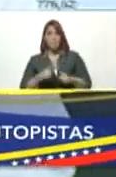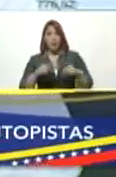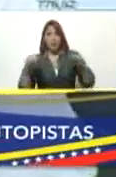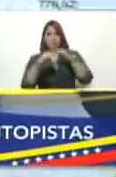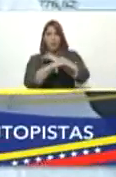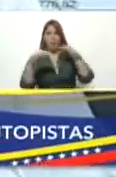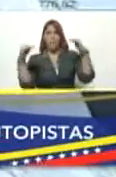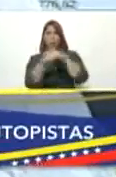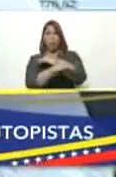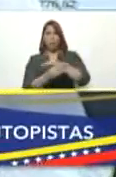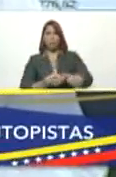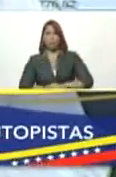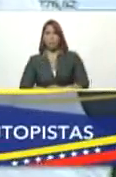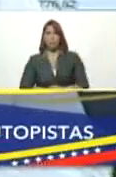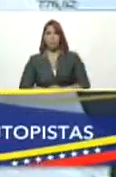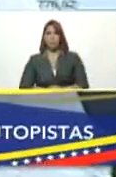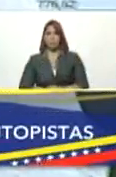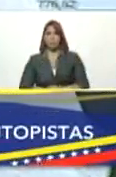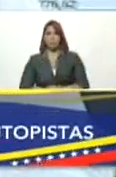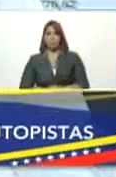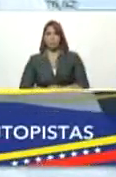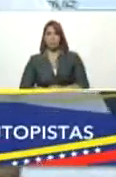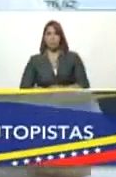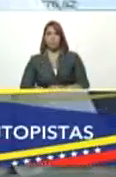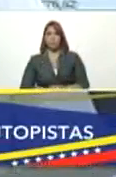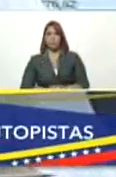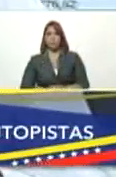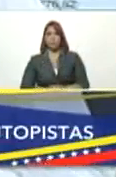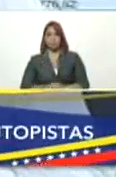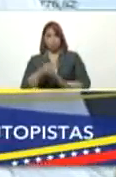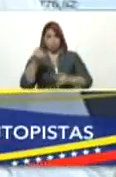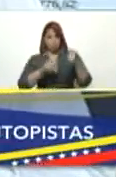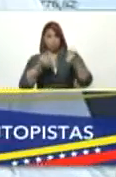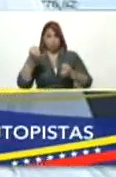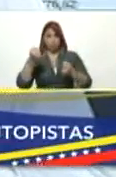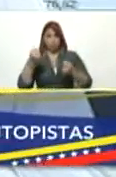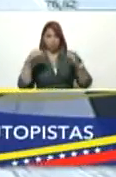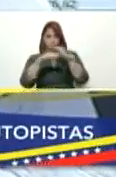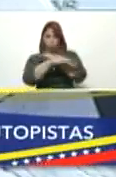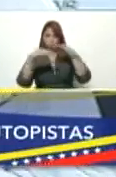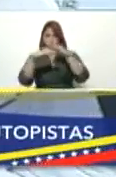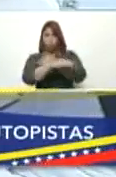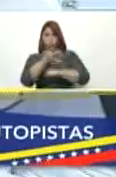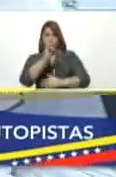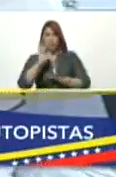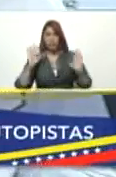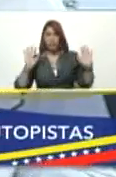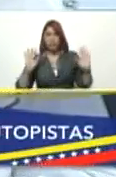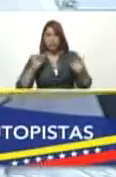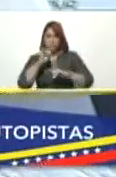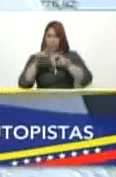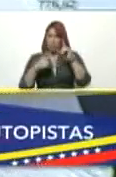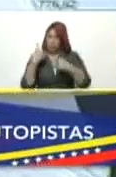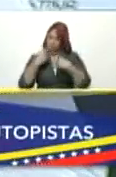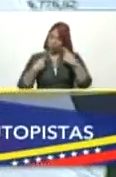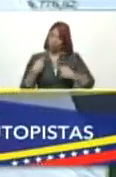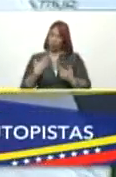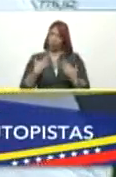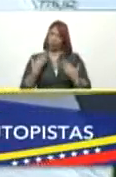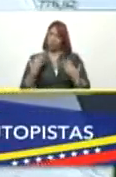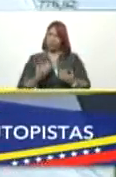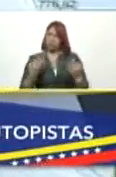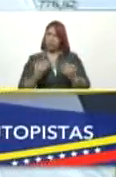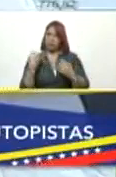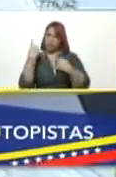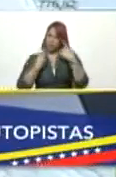cómo llaman? Para los vehículos que circulan. Es la pregunta que me hago yo permanentemente